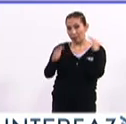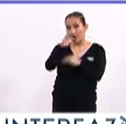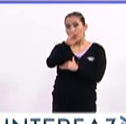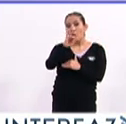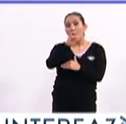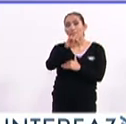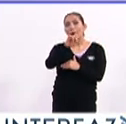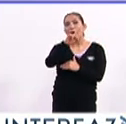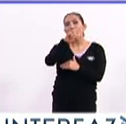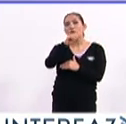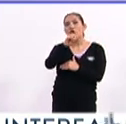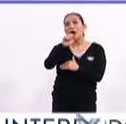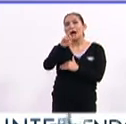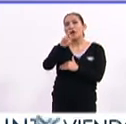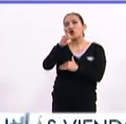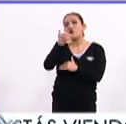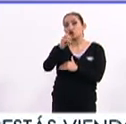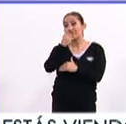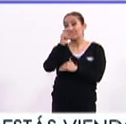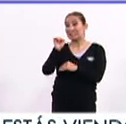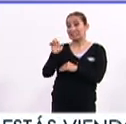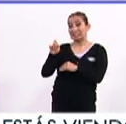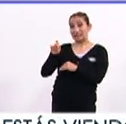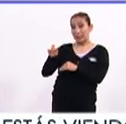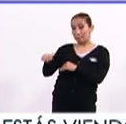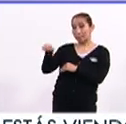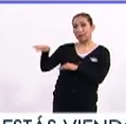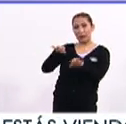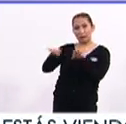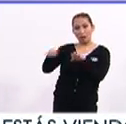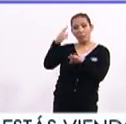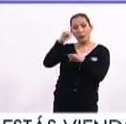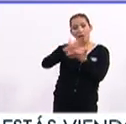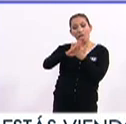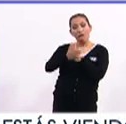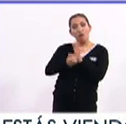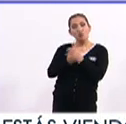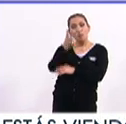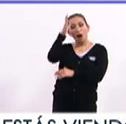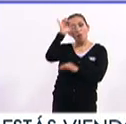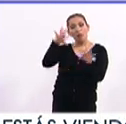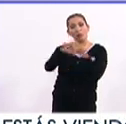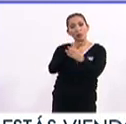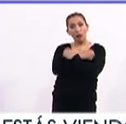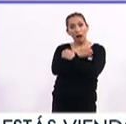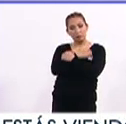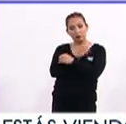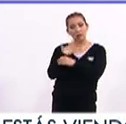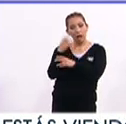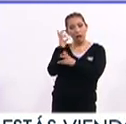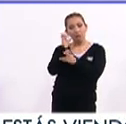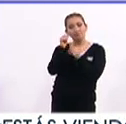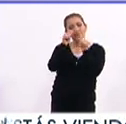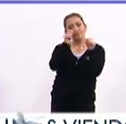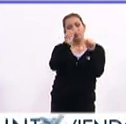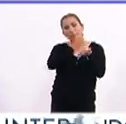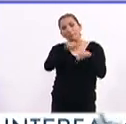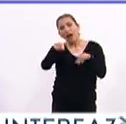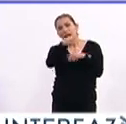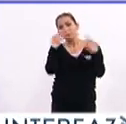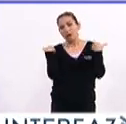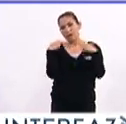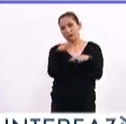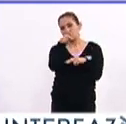Pablo Arroyo, y aseguró que la Secretaría de Educación Pública trabaja para crear un nuevo acuerdo educativo que esté escuchando principalmente